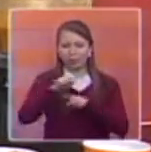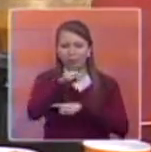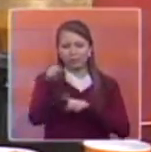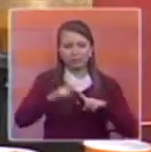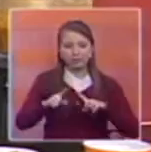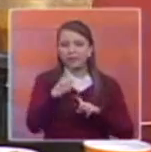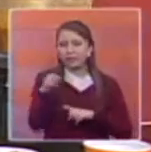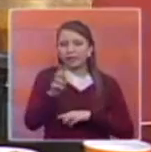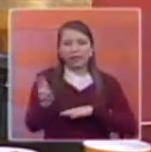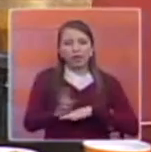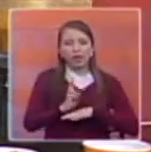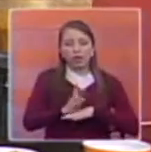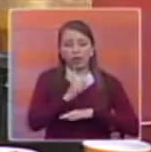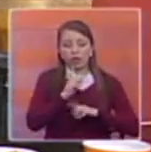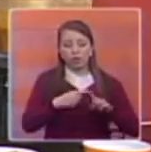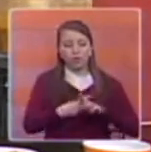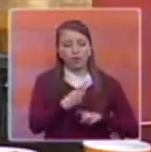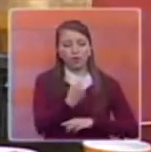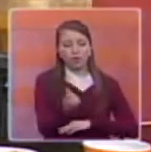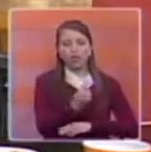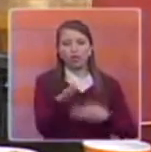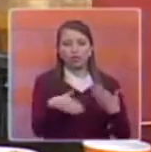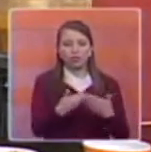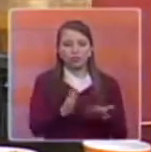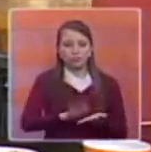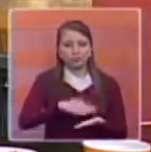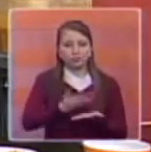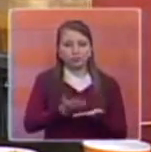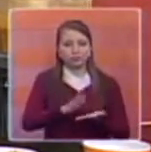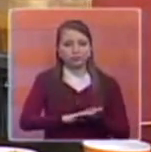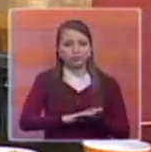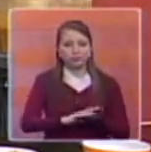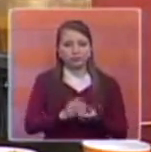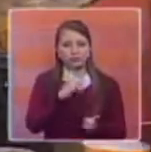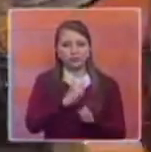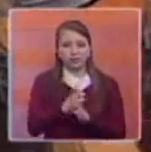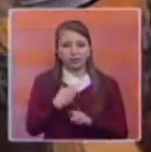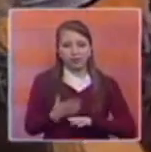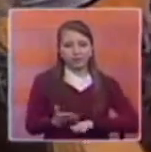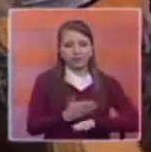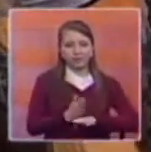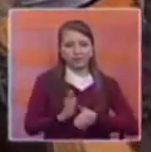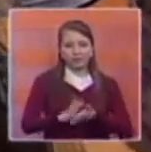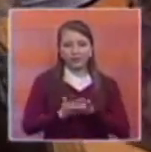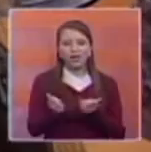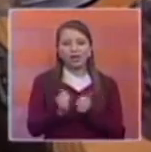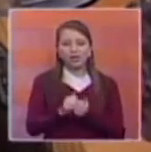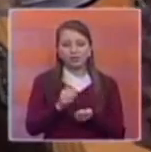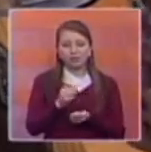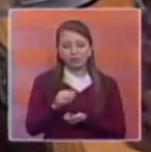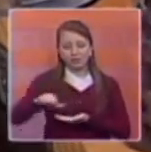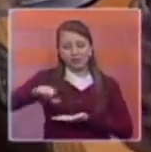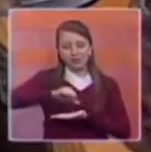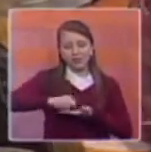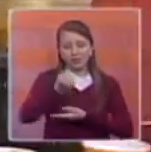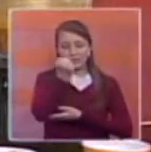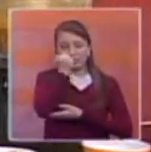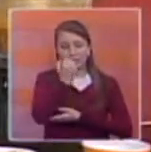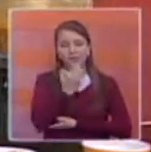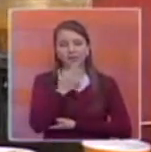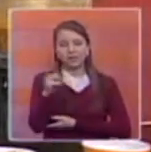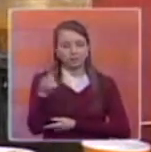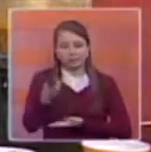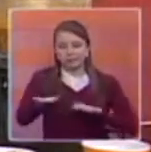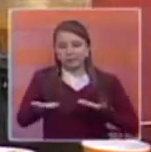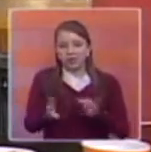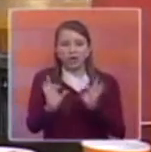utilizan, por ejemplo, al hacer este tipo de refritos, todo asado. Es decir, yo lo refreí en un poquito de achote. Ellos lo asan en el horno y,